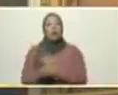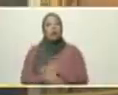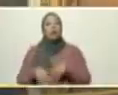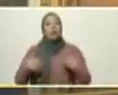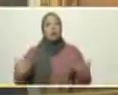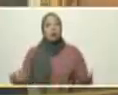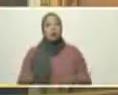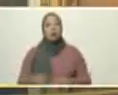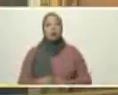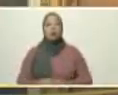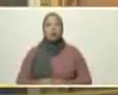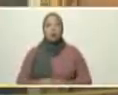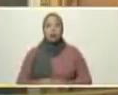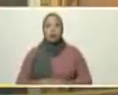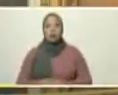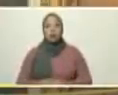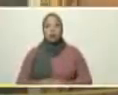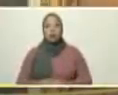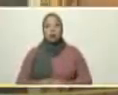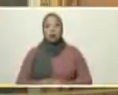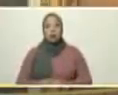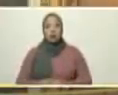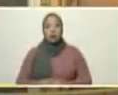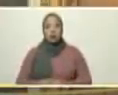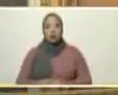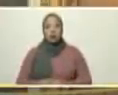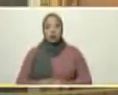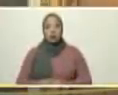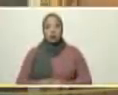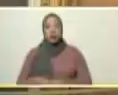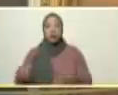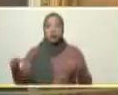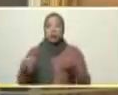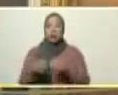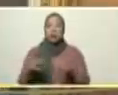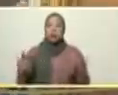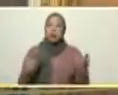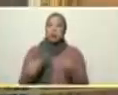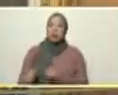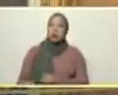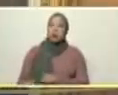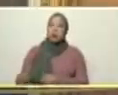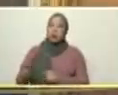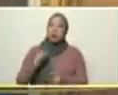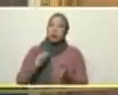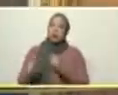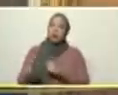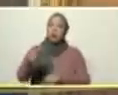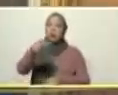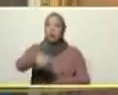formas. Frente al agotamiento del modelo de democracia puntofijista,